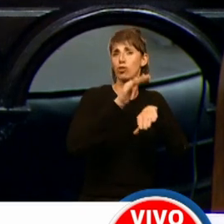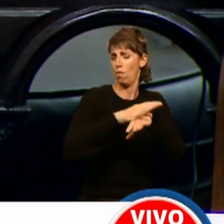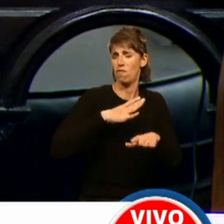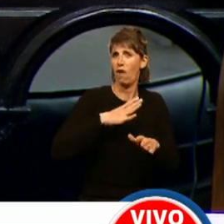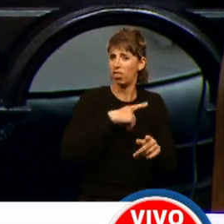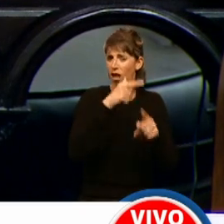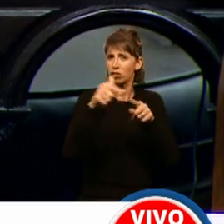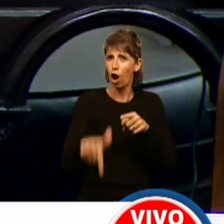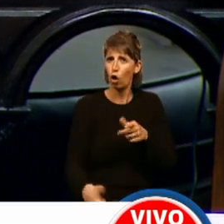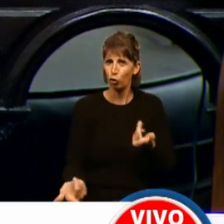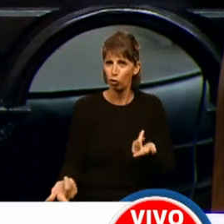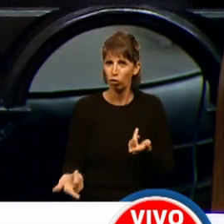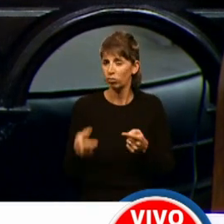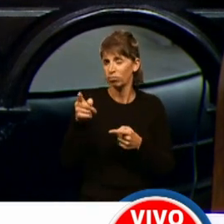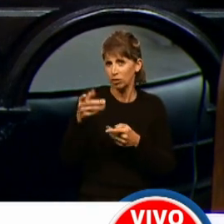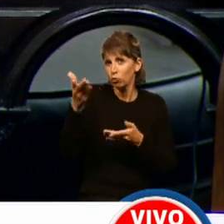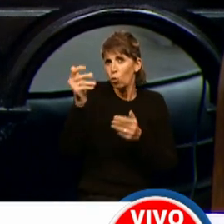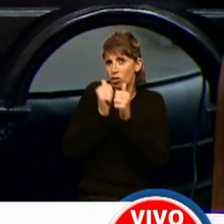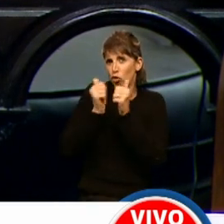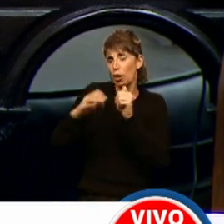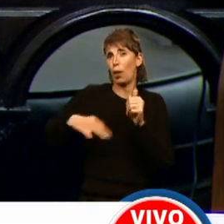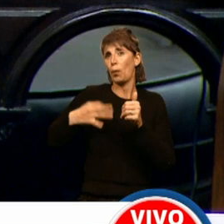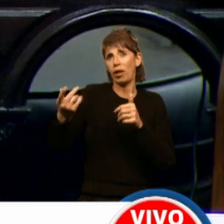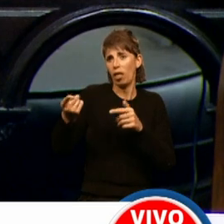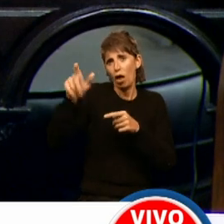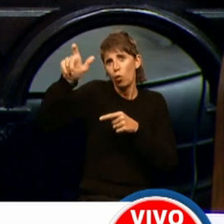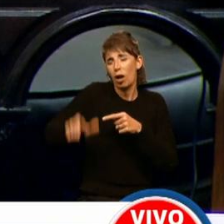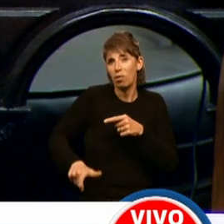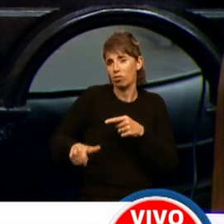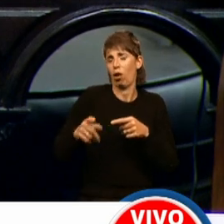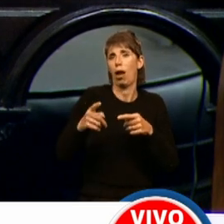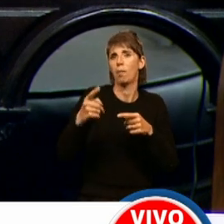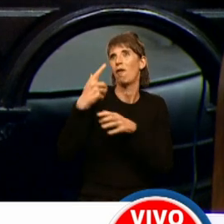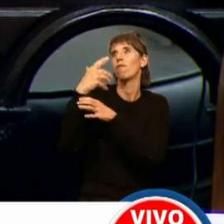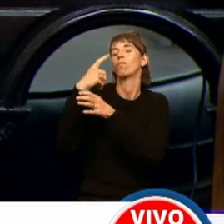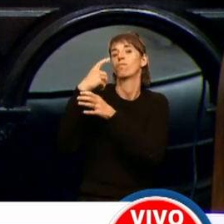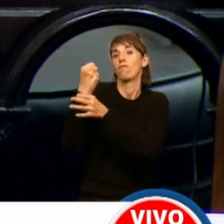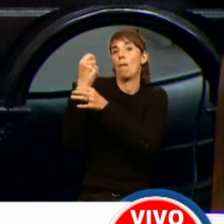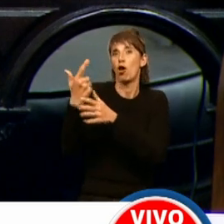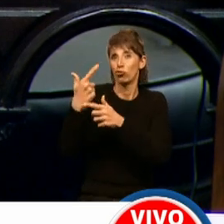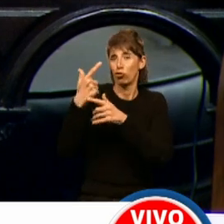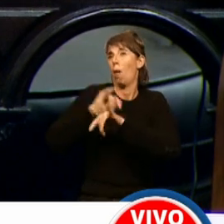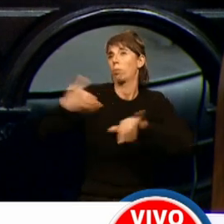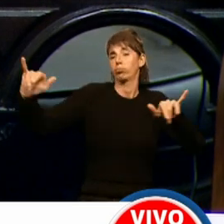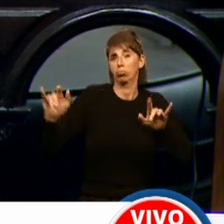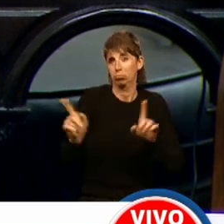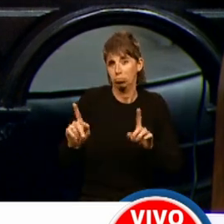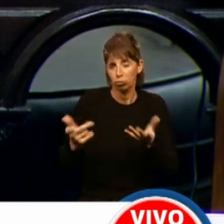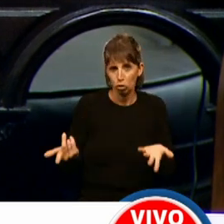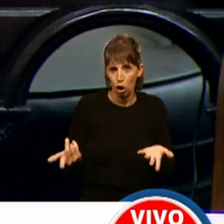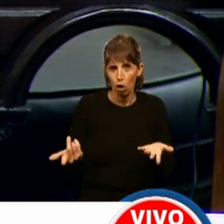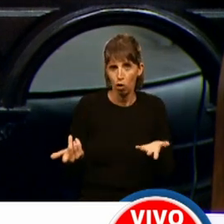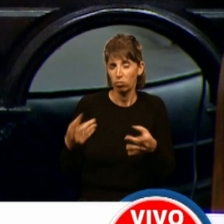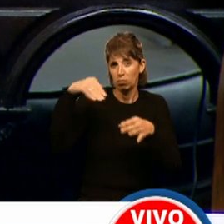historias invisibilizadas que a veces no trascienden siquiera las fronteras de la propia ciudad o la frontera